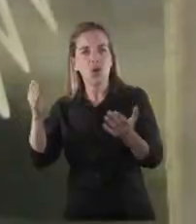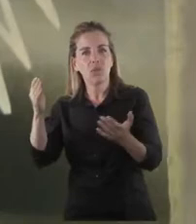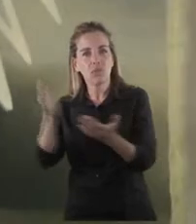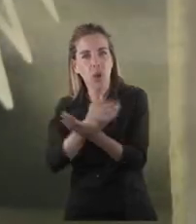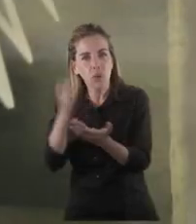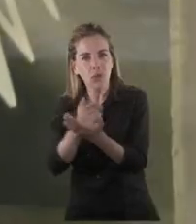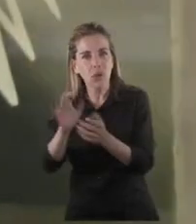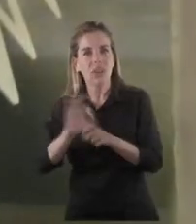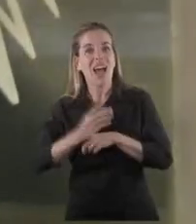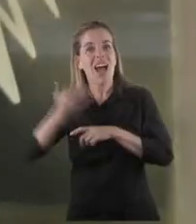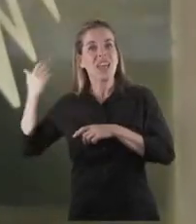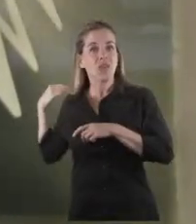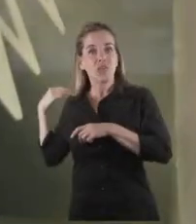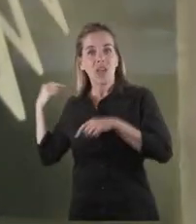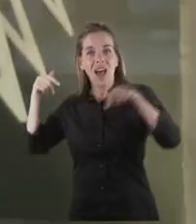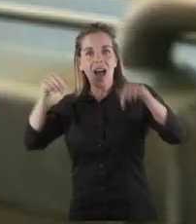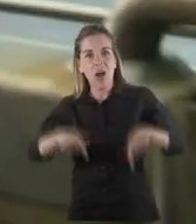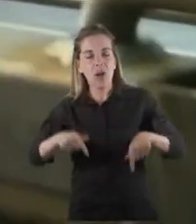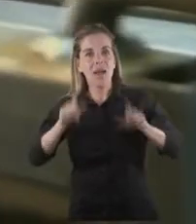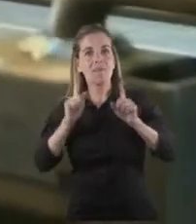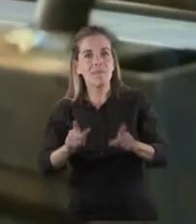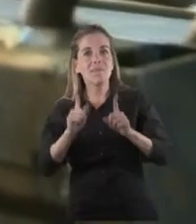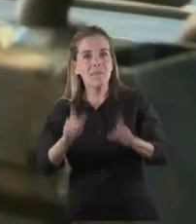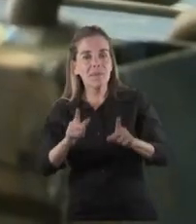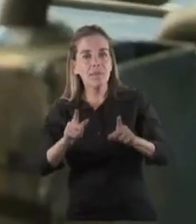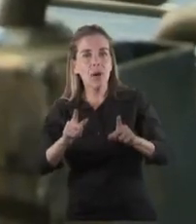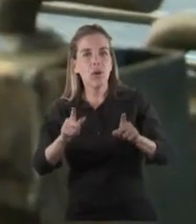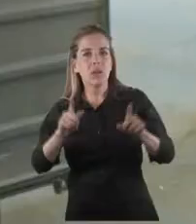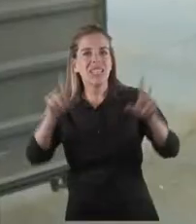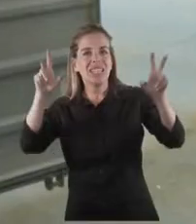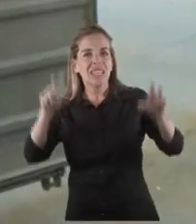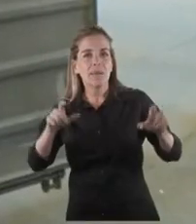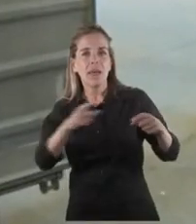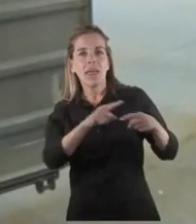Es exactamente la misma discusión.